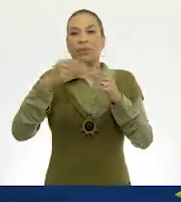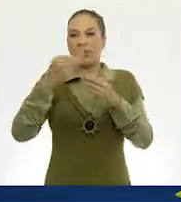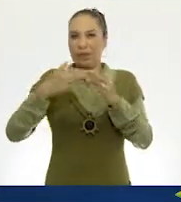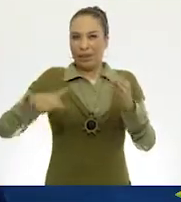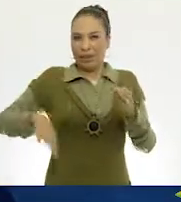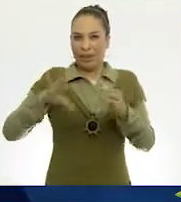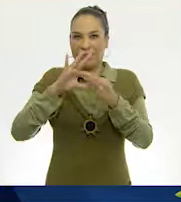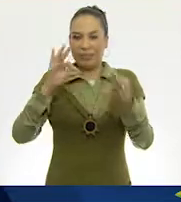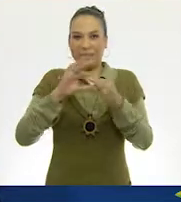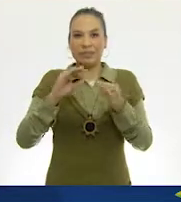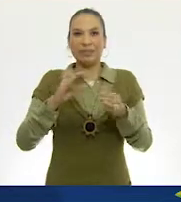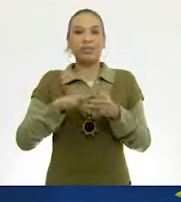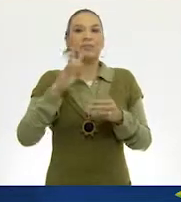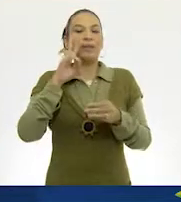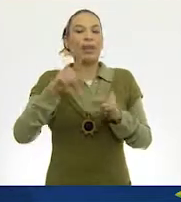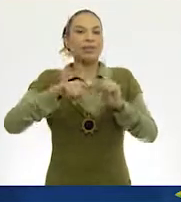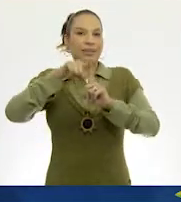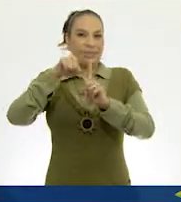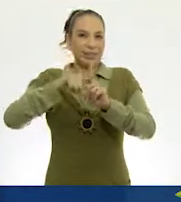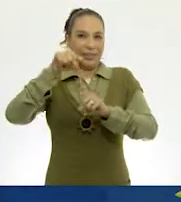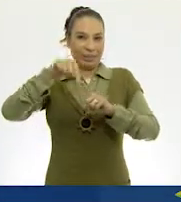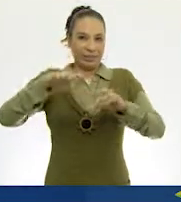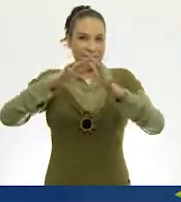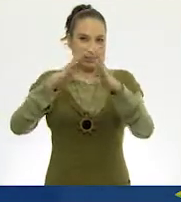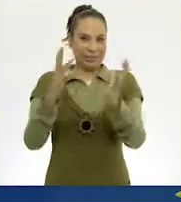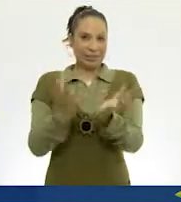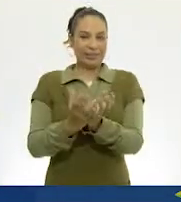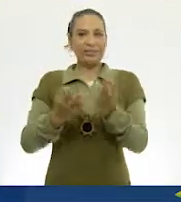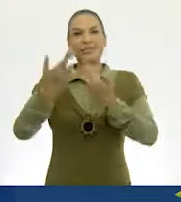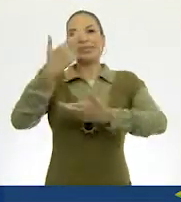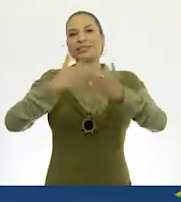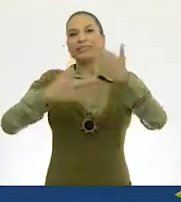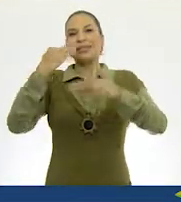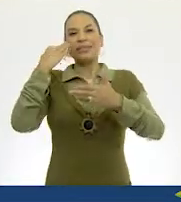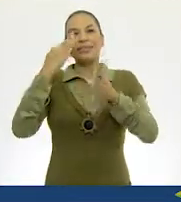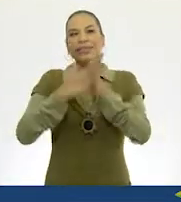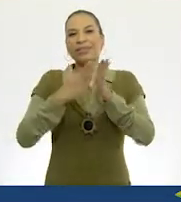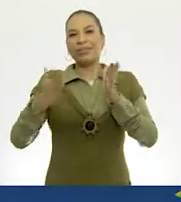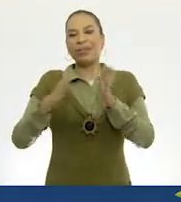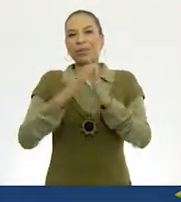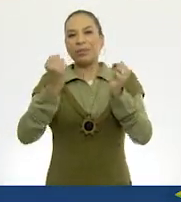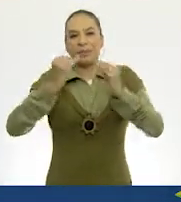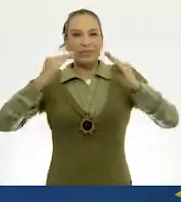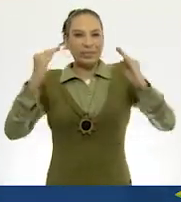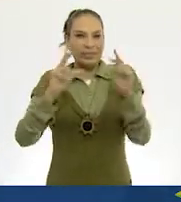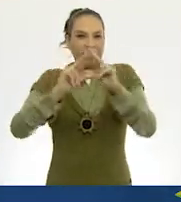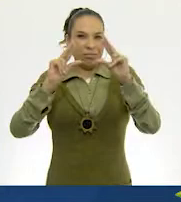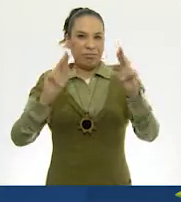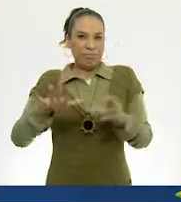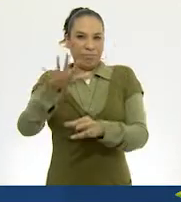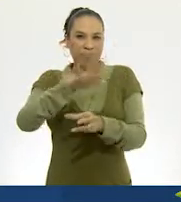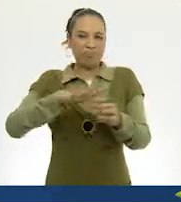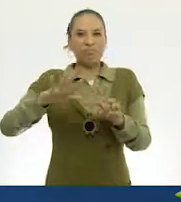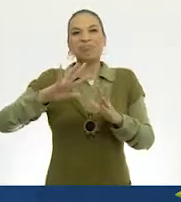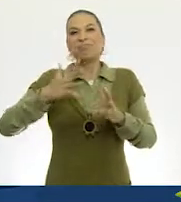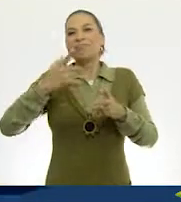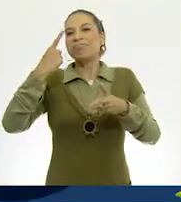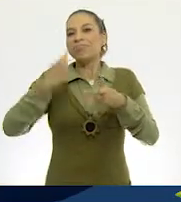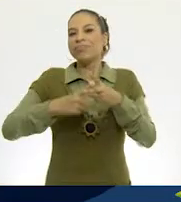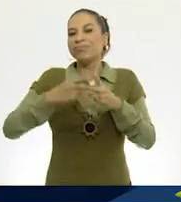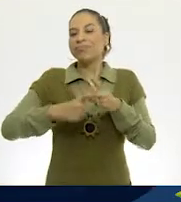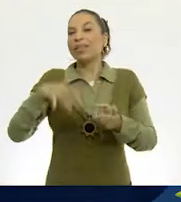recientes muestran que la temperatura de la Tierra regresó a un periodo de glaciación hace